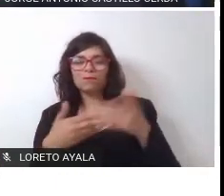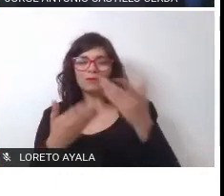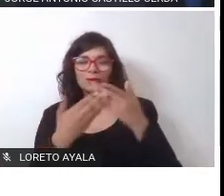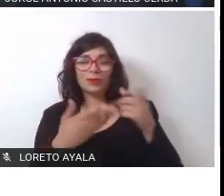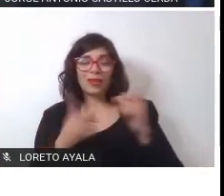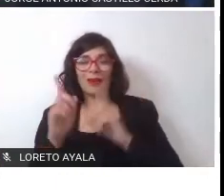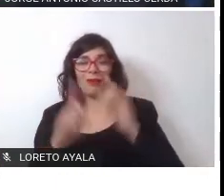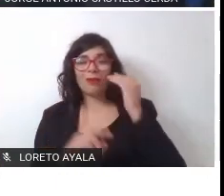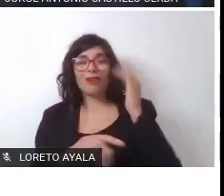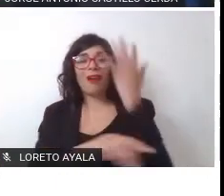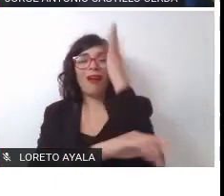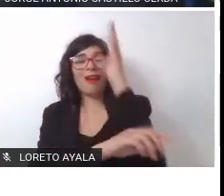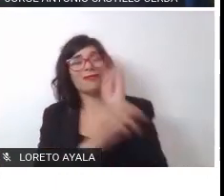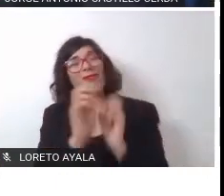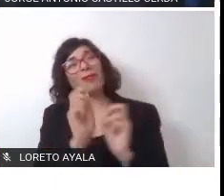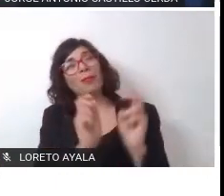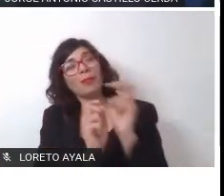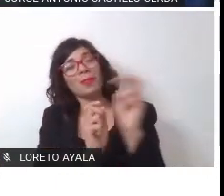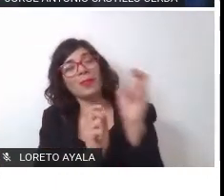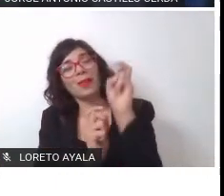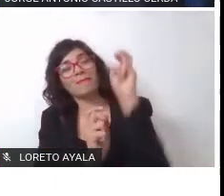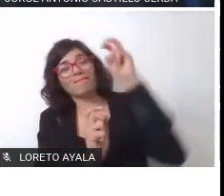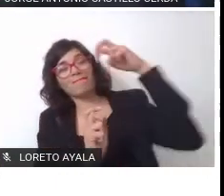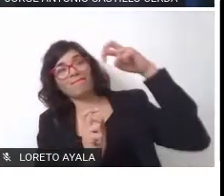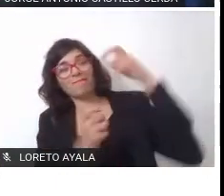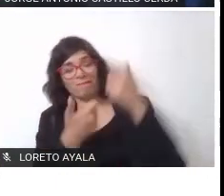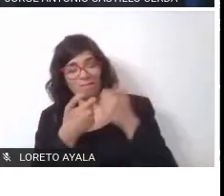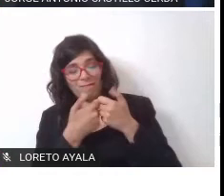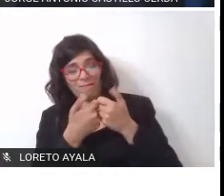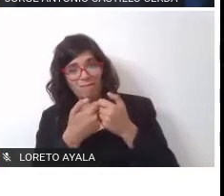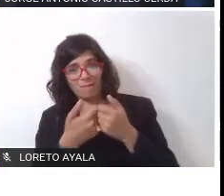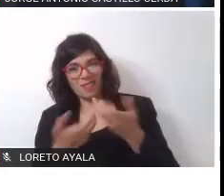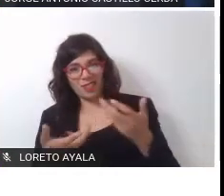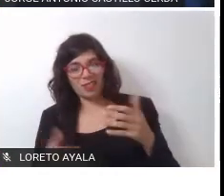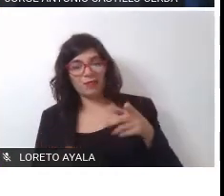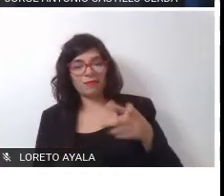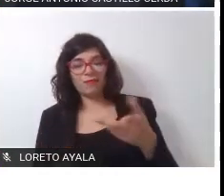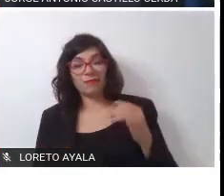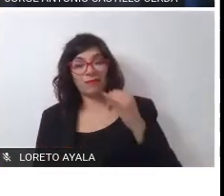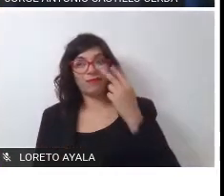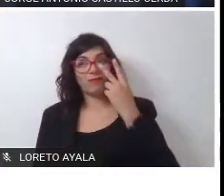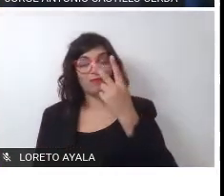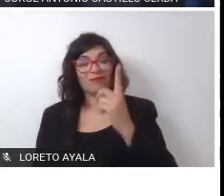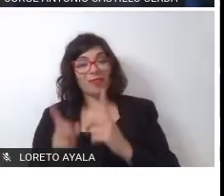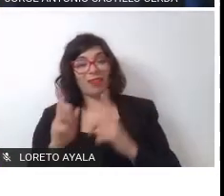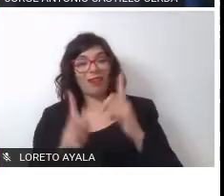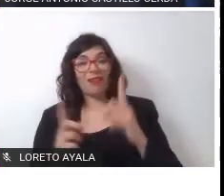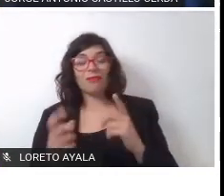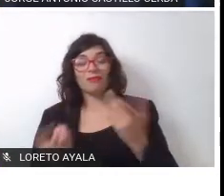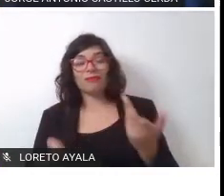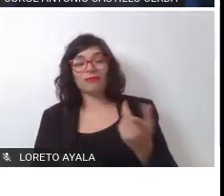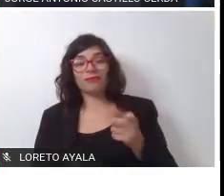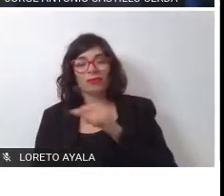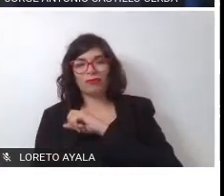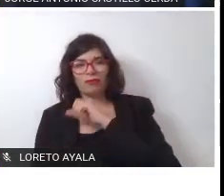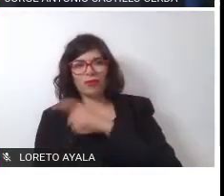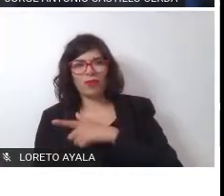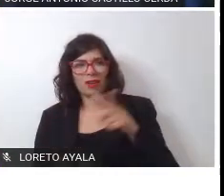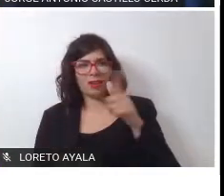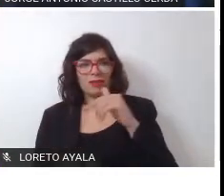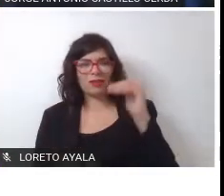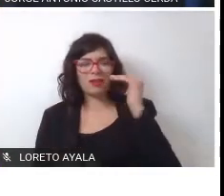árboles, pero yo eso no quiero caricaturizar de esa manera, pero sí el esfuerzo que han hecho esos alumnos para